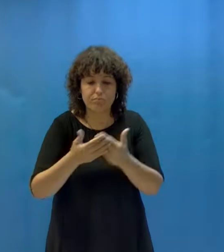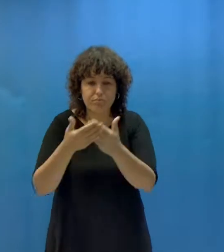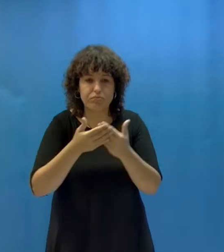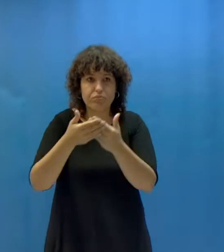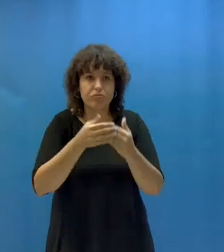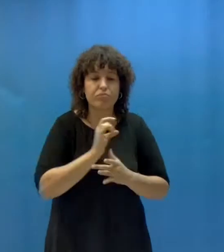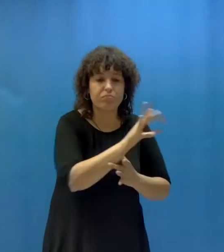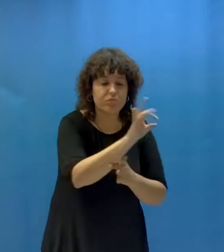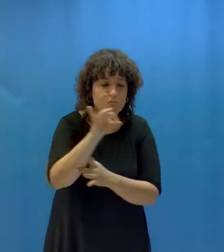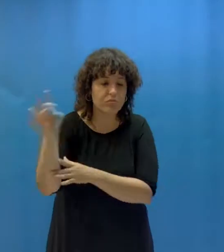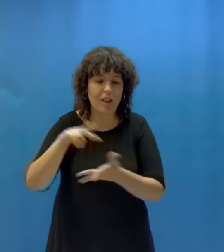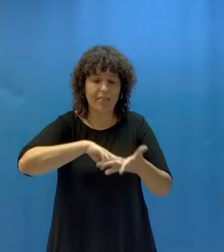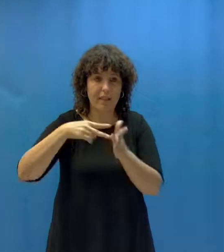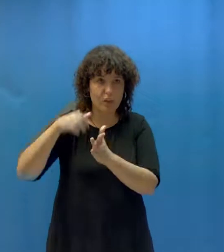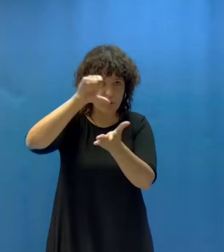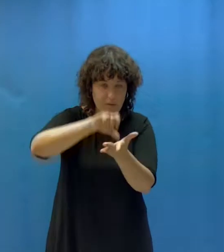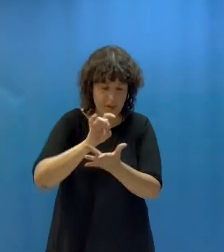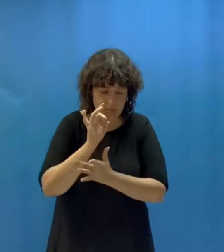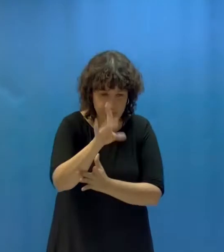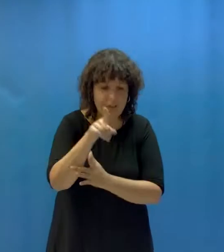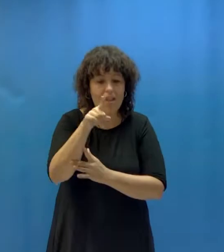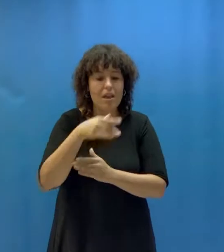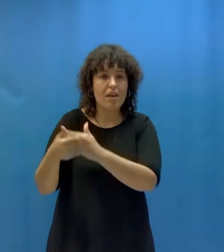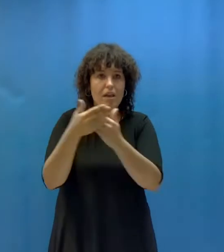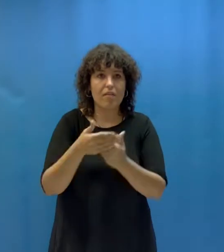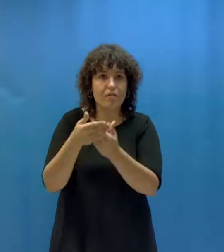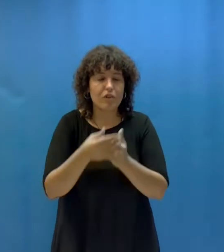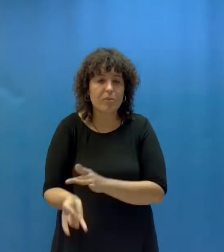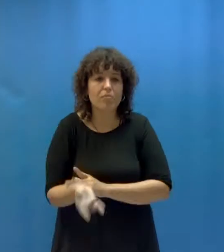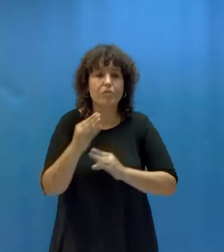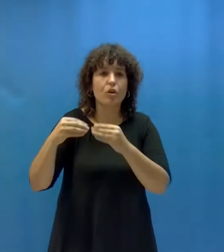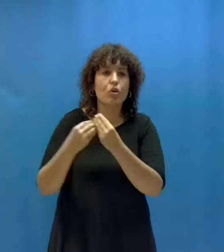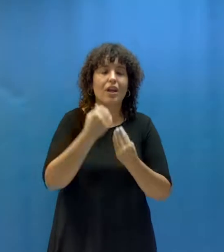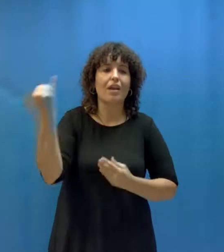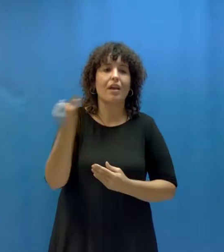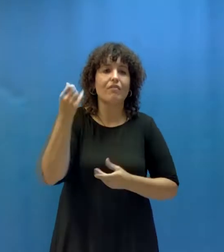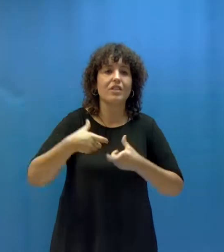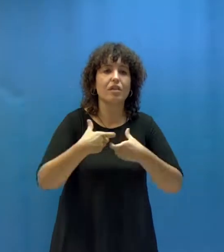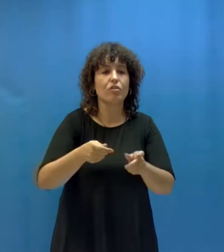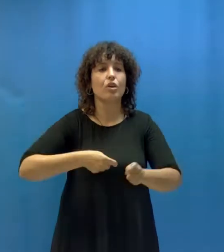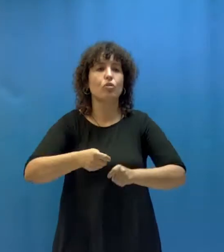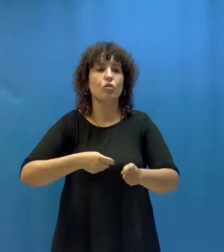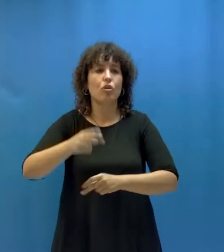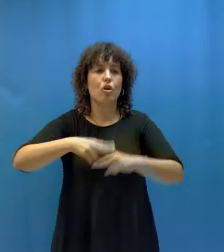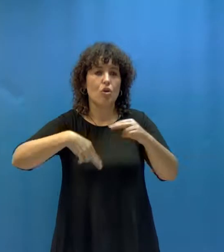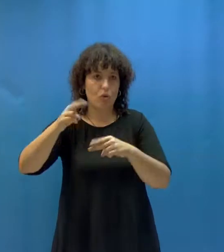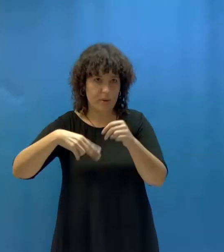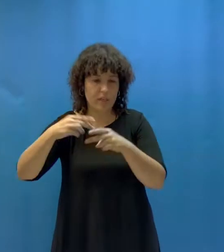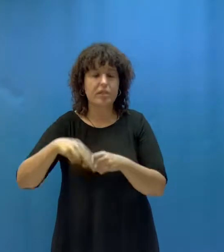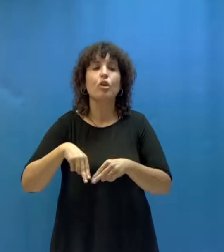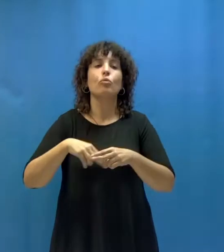técnico municipal que ha redactado el borrador junto con el jefe de sección de control urbanístico y la asesoría jurídica. Por todo